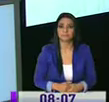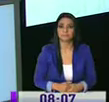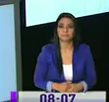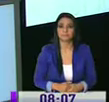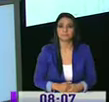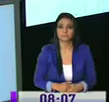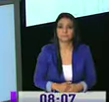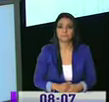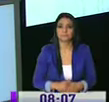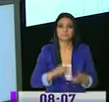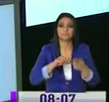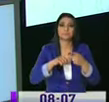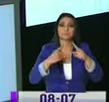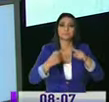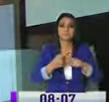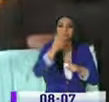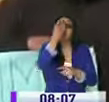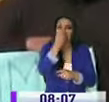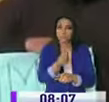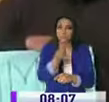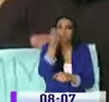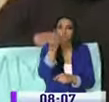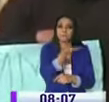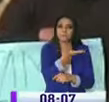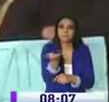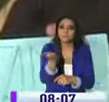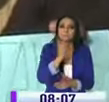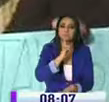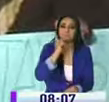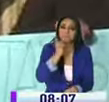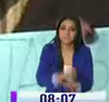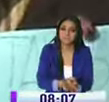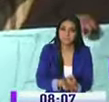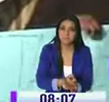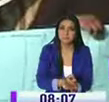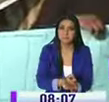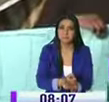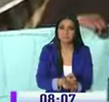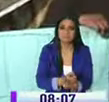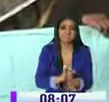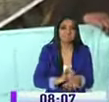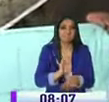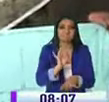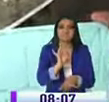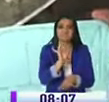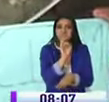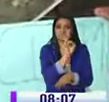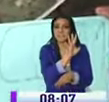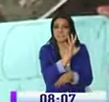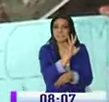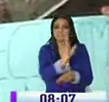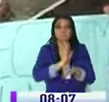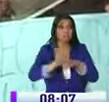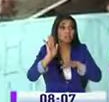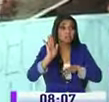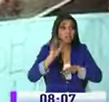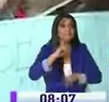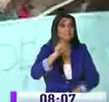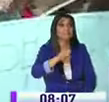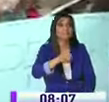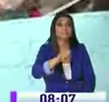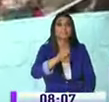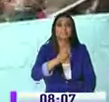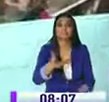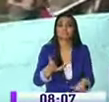probar amigos son evidentes de excelente día para todos así es me robert todo ha quedado nada más que en promesas puesto ya aquí